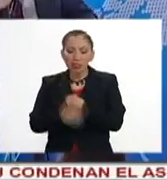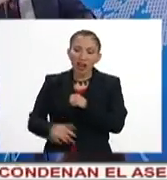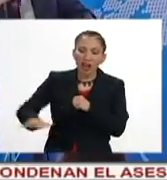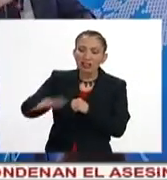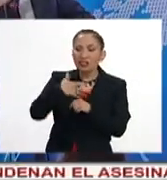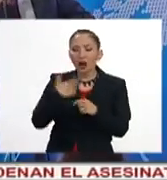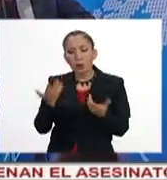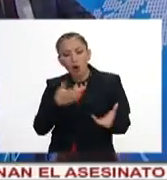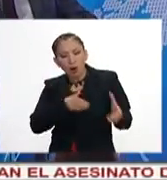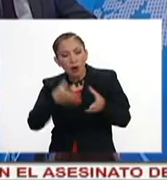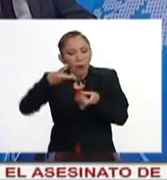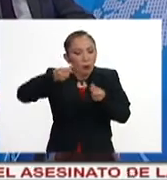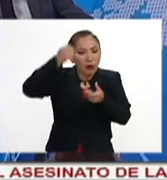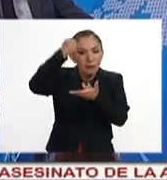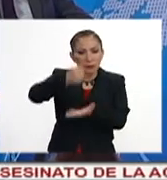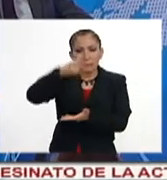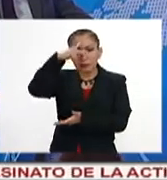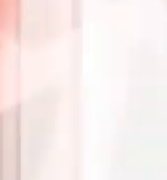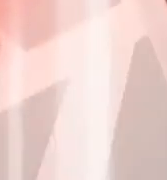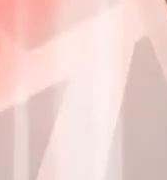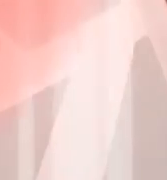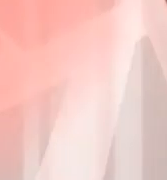el clima de inversión en México.